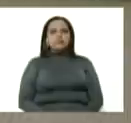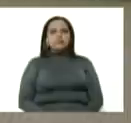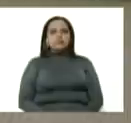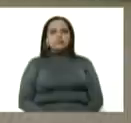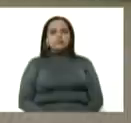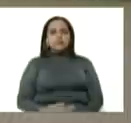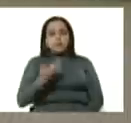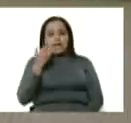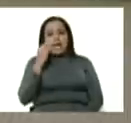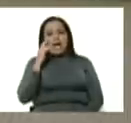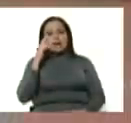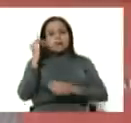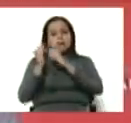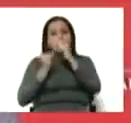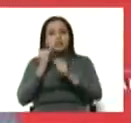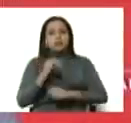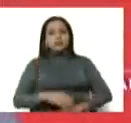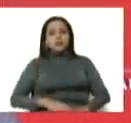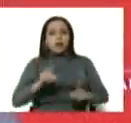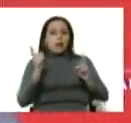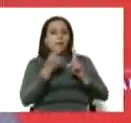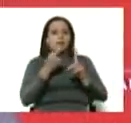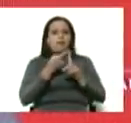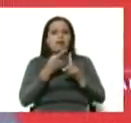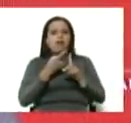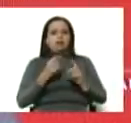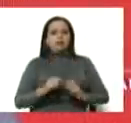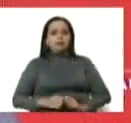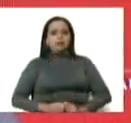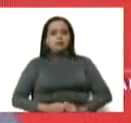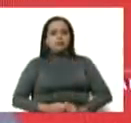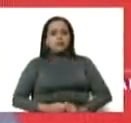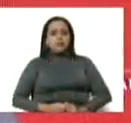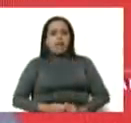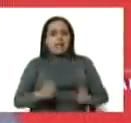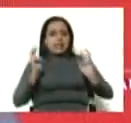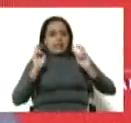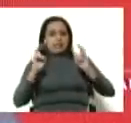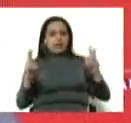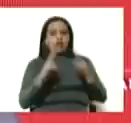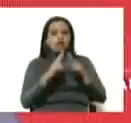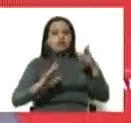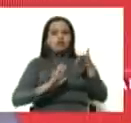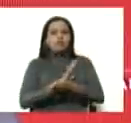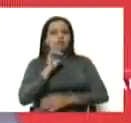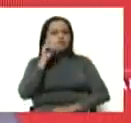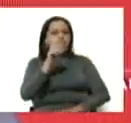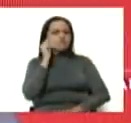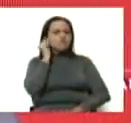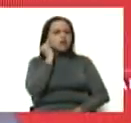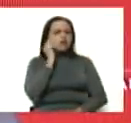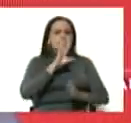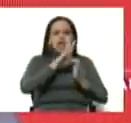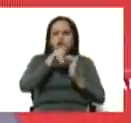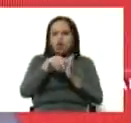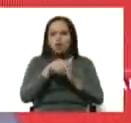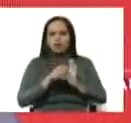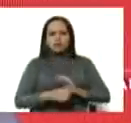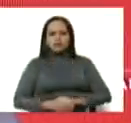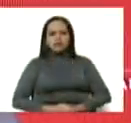Ahí está. Fue uno de los primeros escándalos que conocimos sobre esta pandillera,